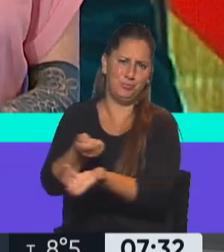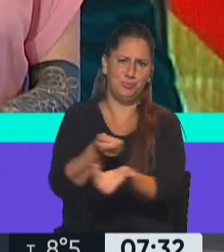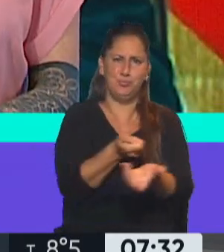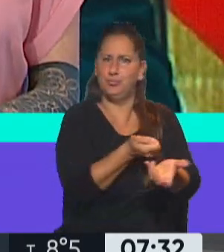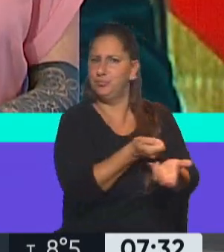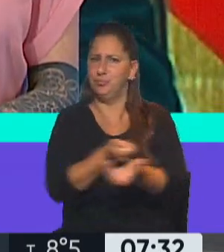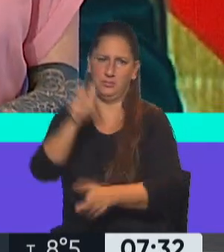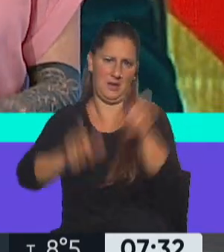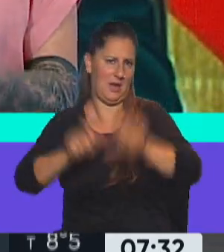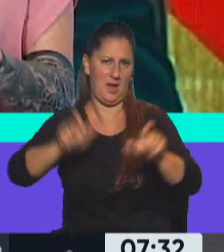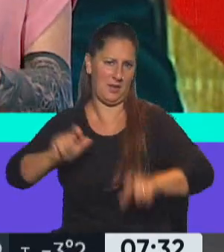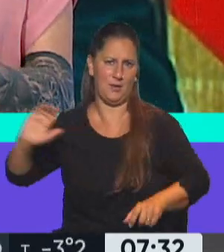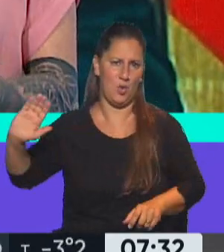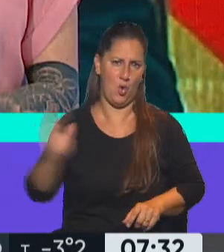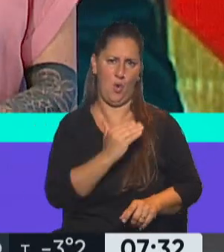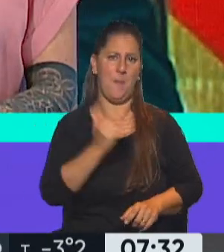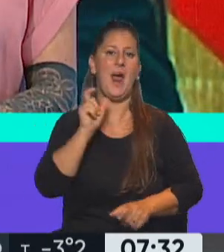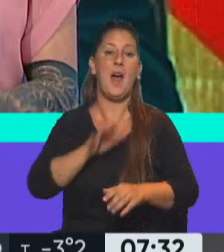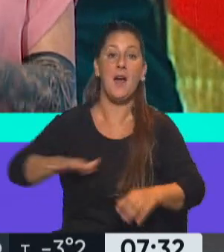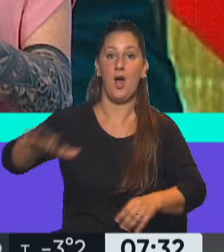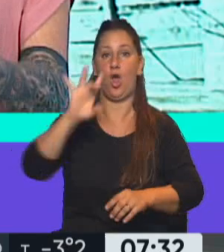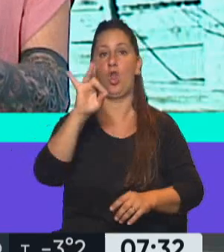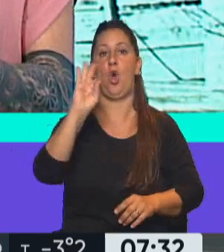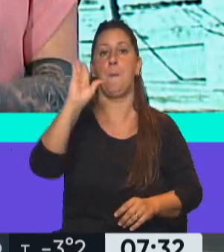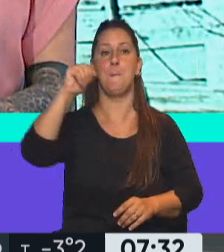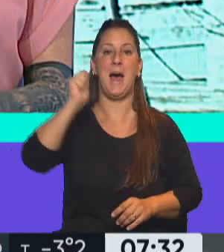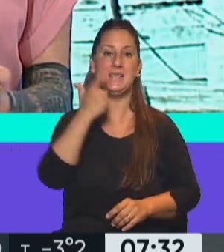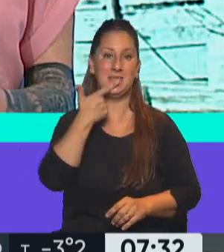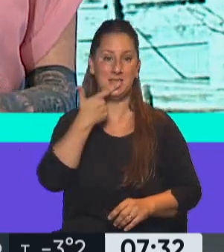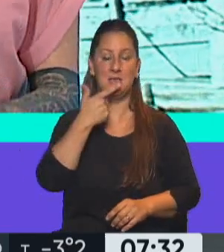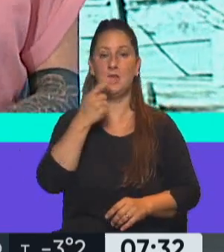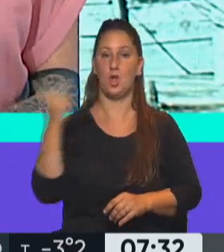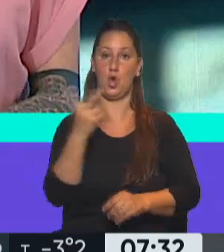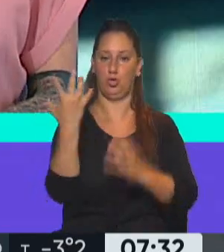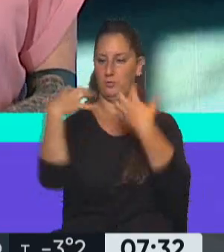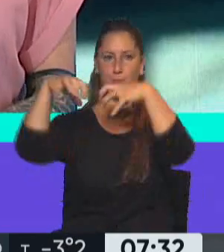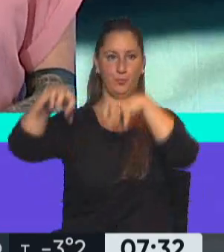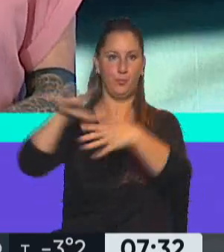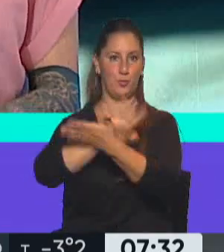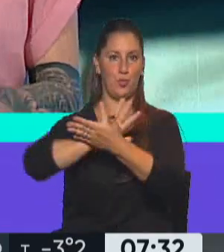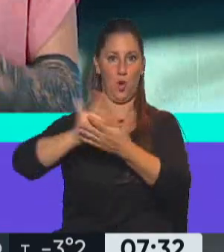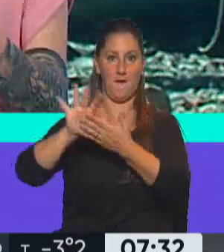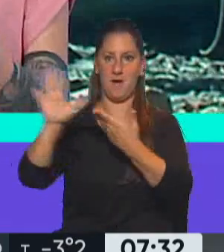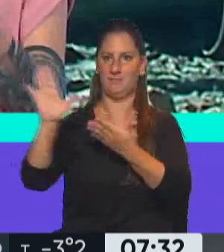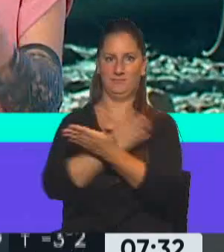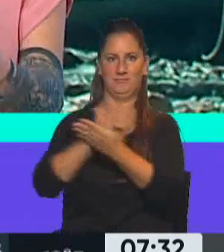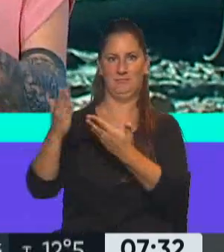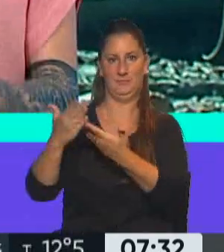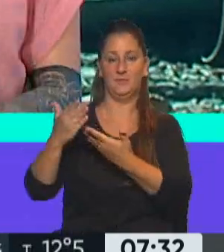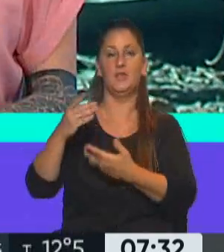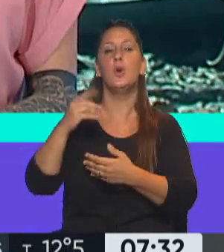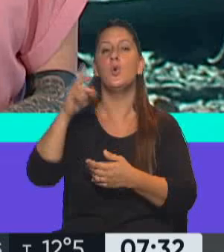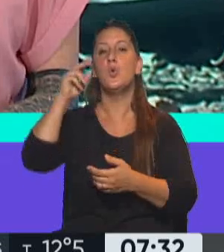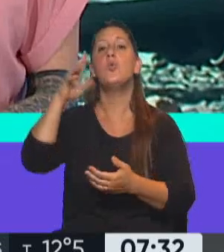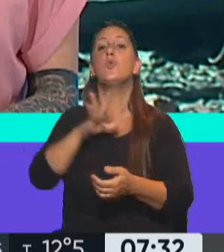del gobierno de Zelensky hacia la zona del Donbass, hacia las zonas, las dos repúblicas que como sabemos son separatistas y que Rusia